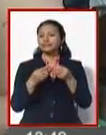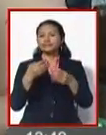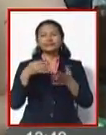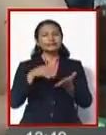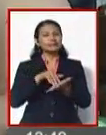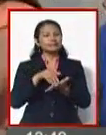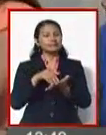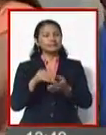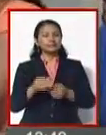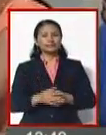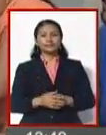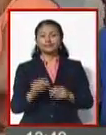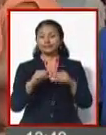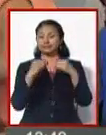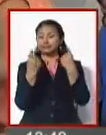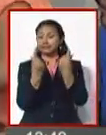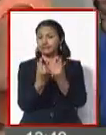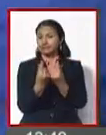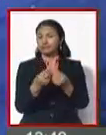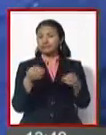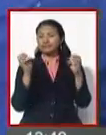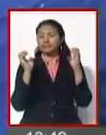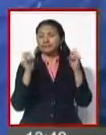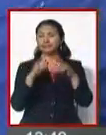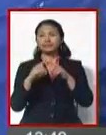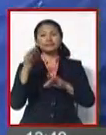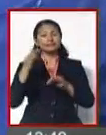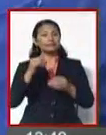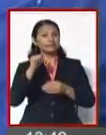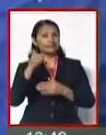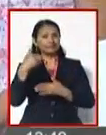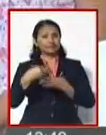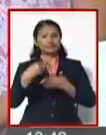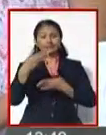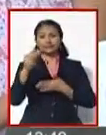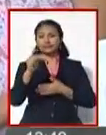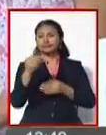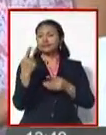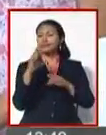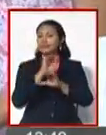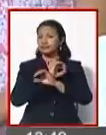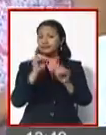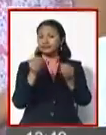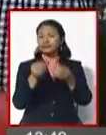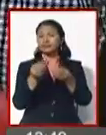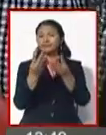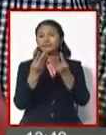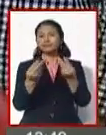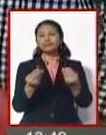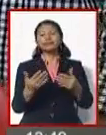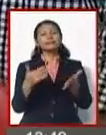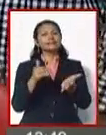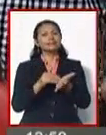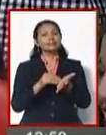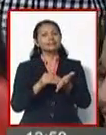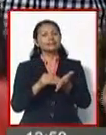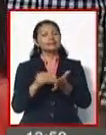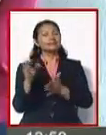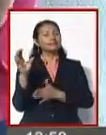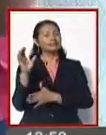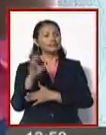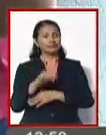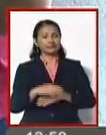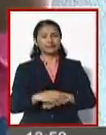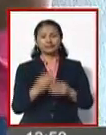requebrajado como es el nuestro. El sector se encuentra en emergencia y si hasta el día martes no se le da solución a sus pedidos, se realizarán medidas de